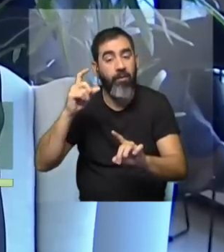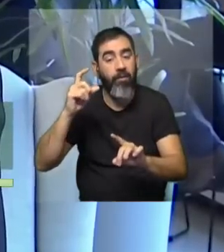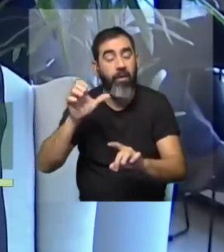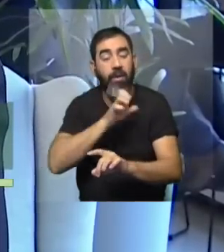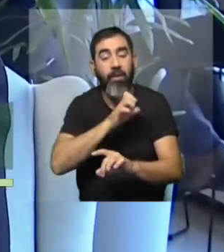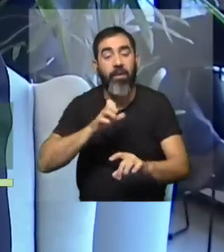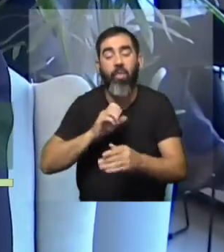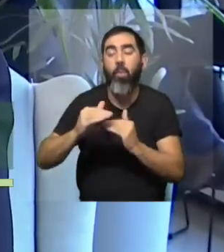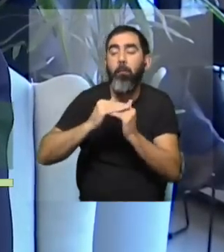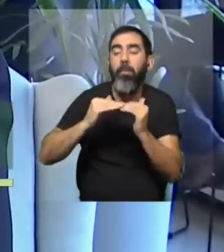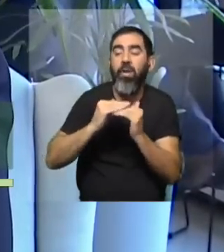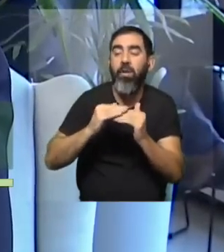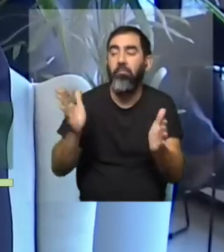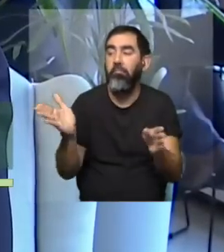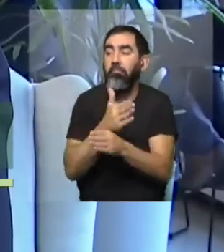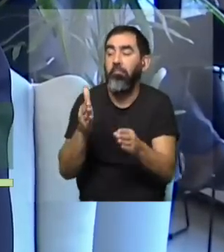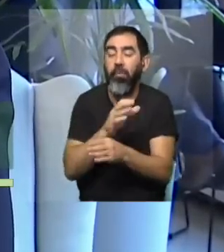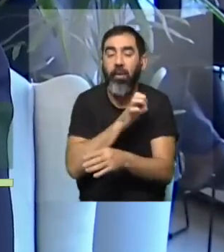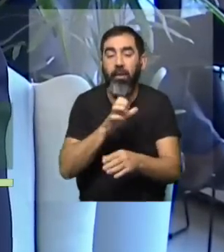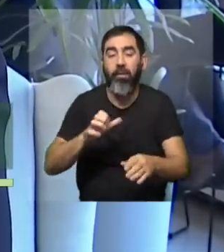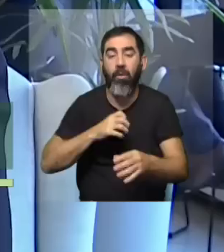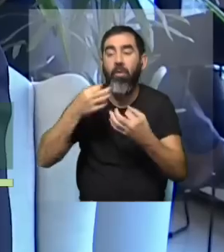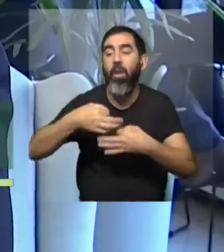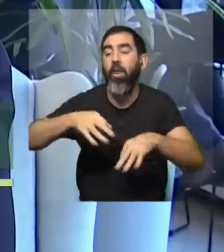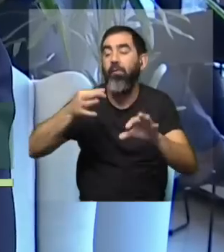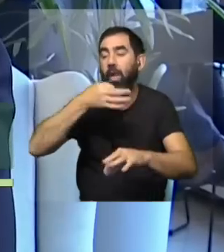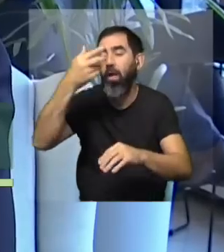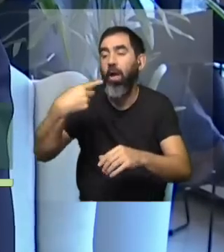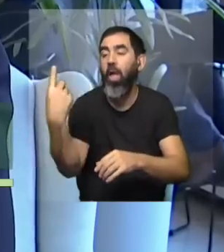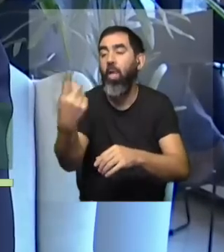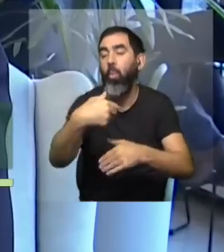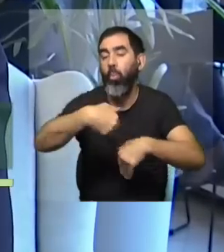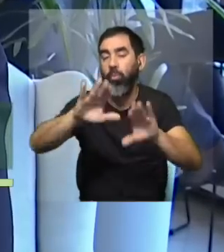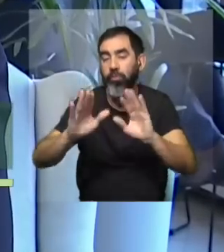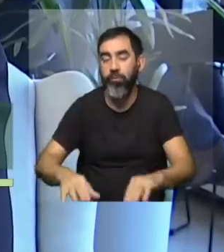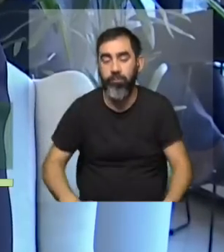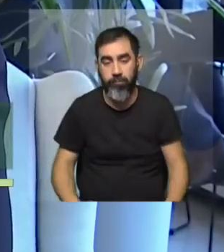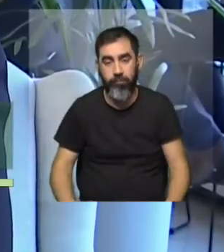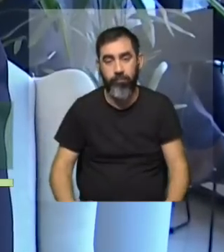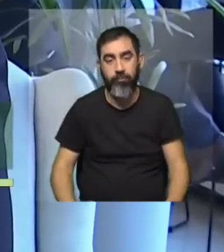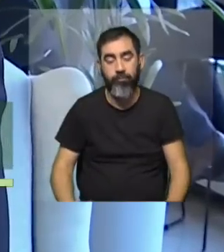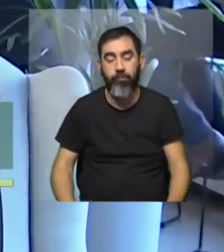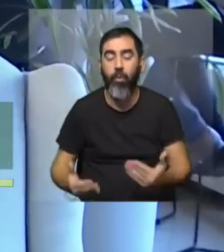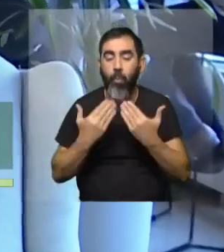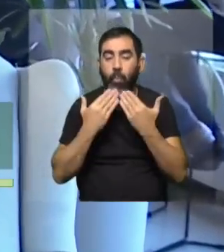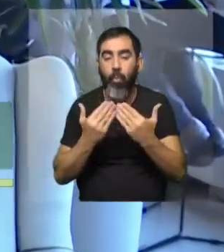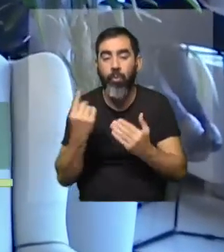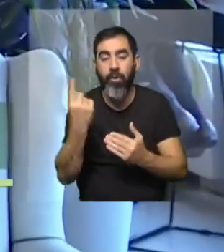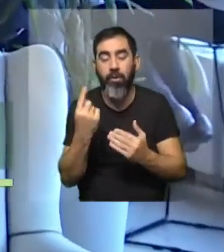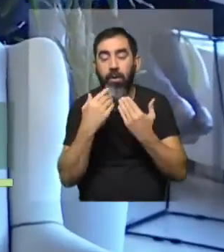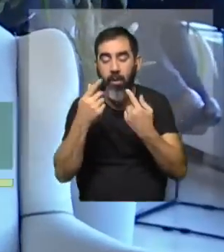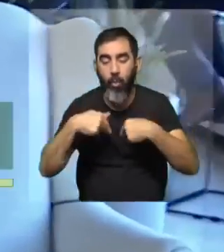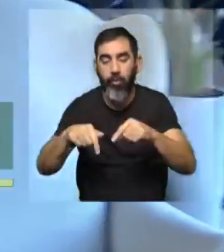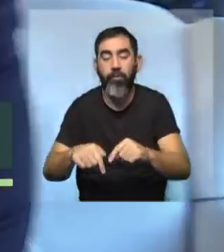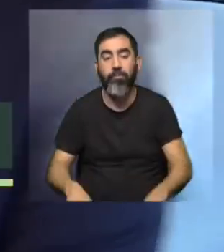estados mínimos estados ausentes y que dejan Librado a su suerte a millones de habitantes de nuestro país Muchas gracias por estos minutos Gracias